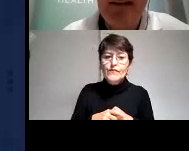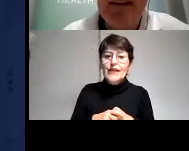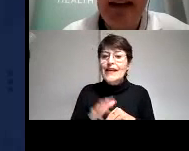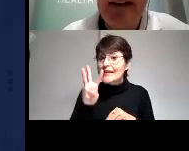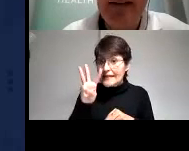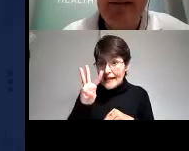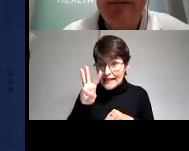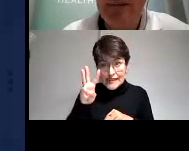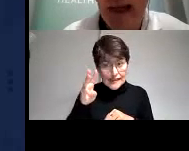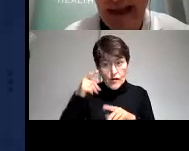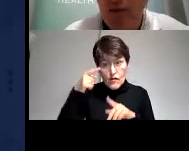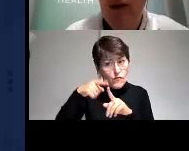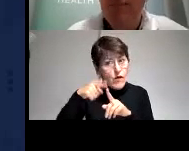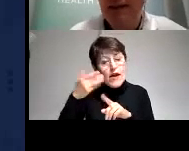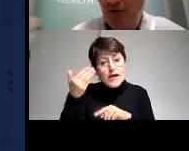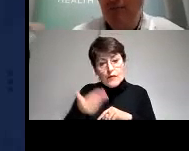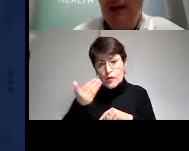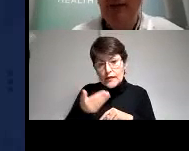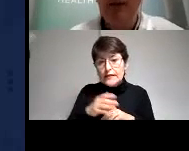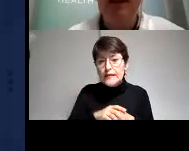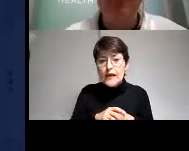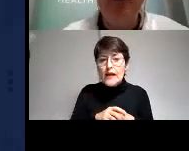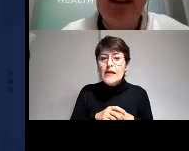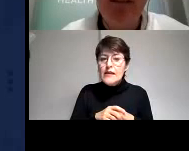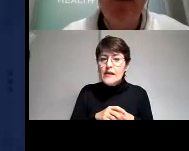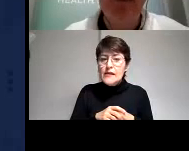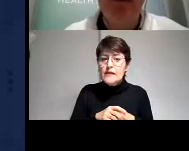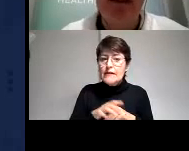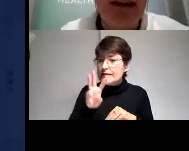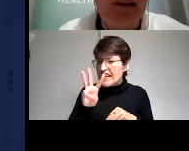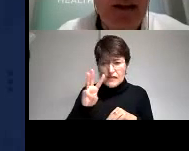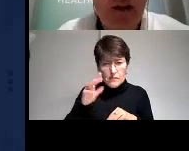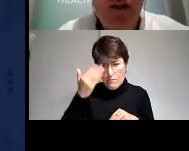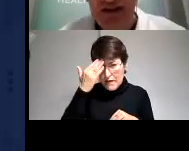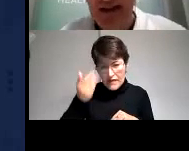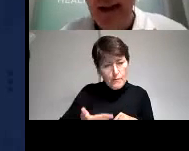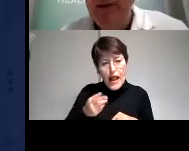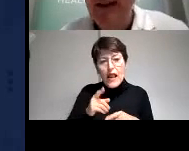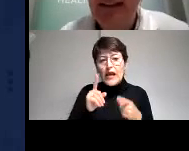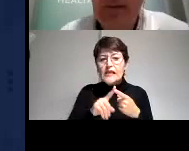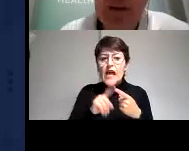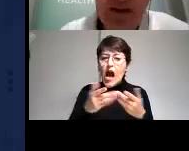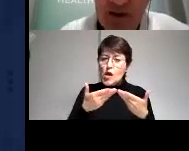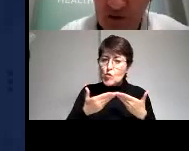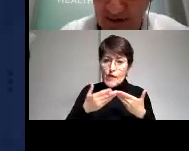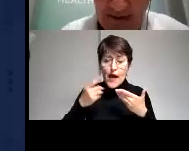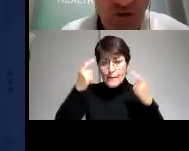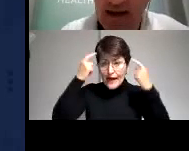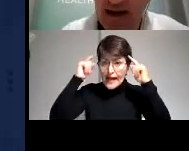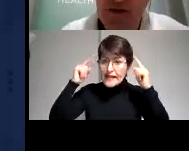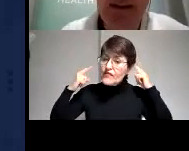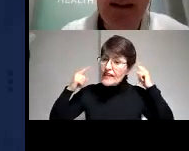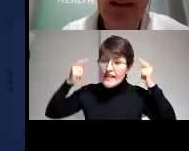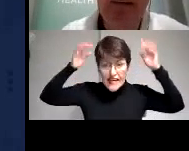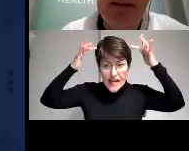funciones esenciales, hay alguna particular para cada una de ellas, pero las 3 funciones esenciales son: ayudan en la transmisión nerviosa, de eso se